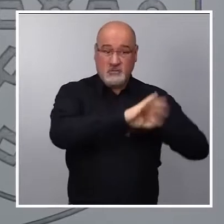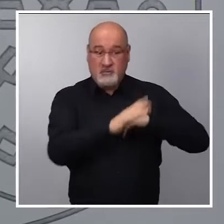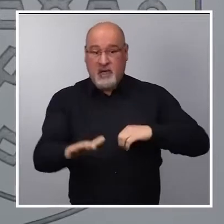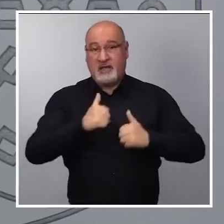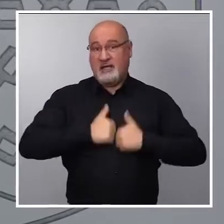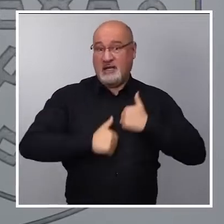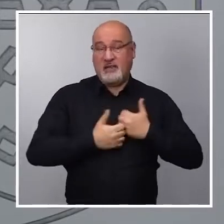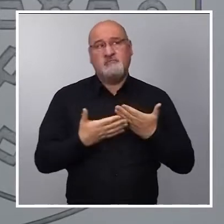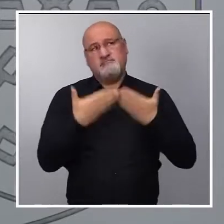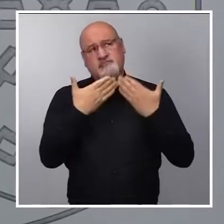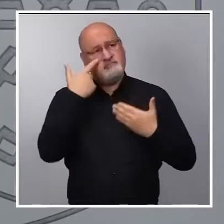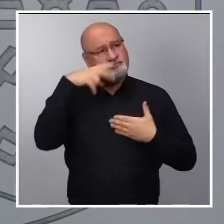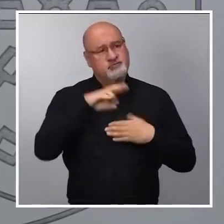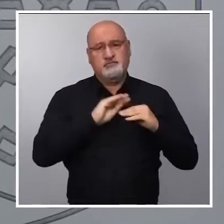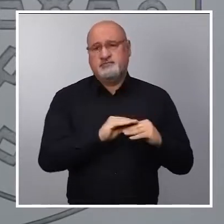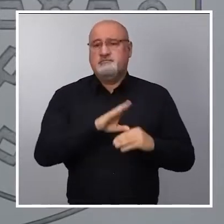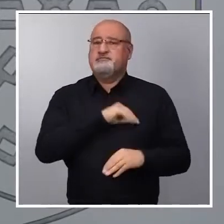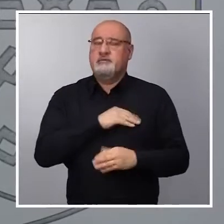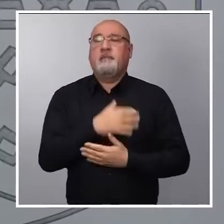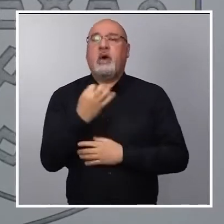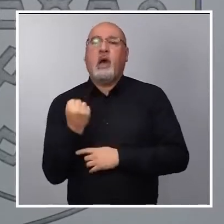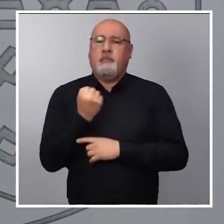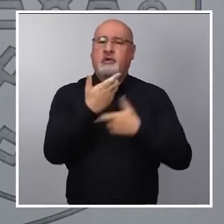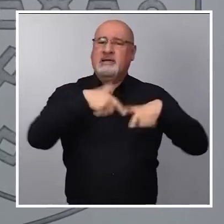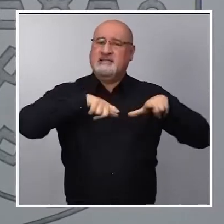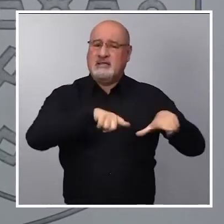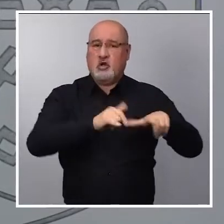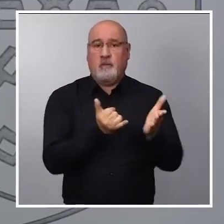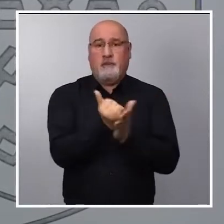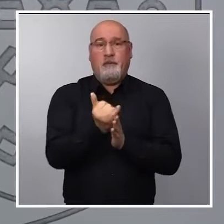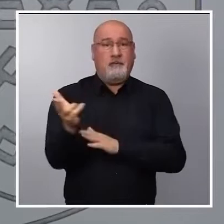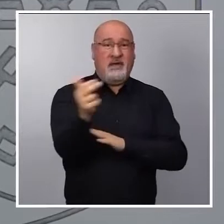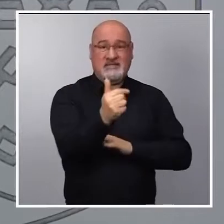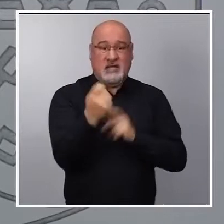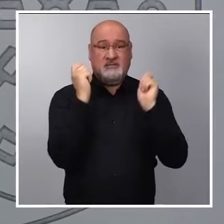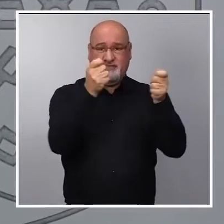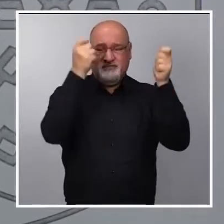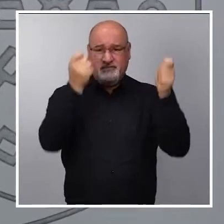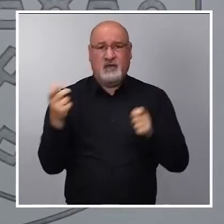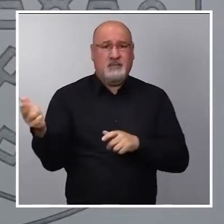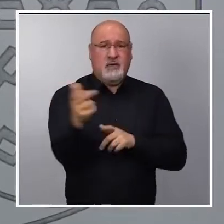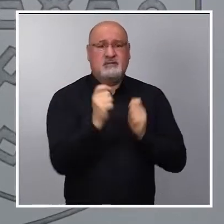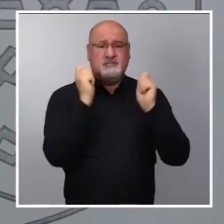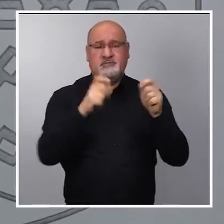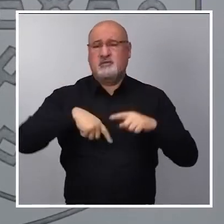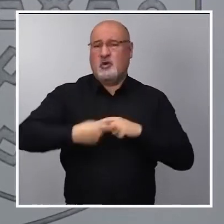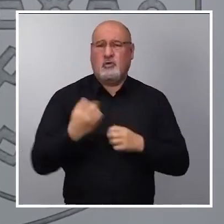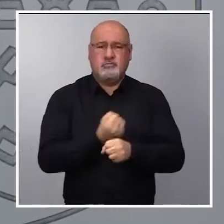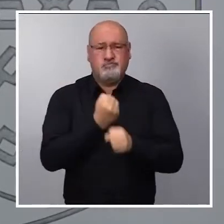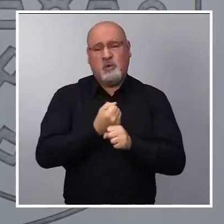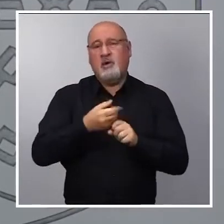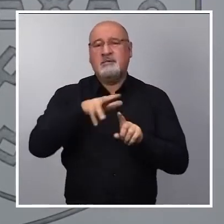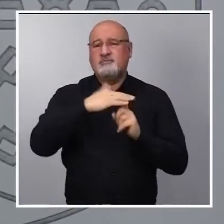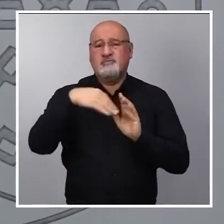E tamén mostrar o nosso apoio a un sector, o da pesca, que faena cada día en situaciones de penosidade e que, en